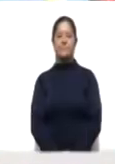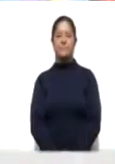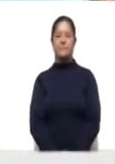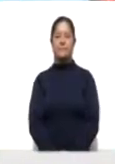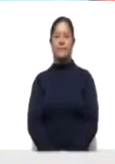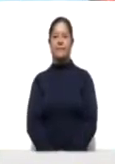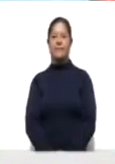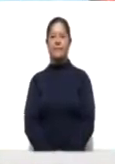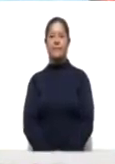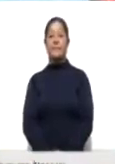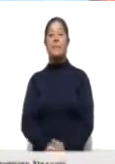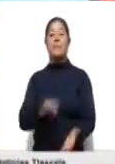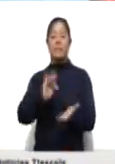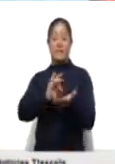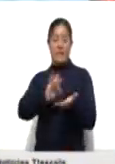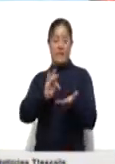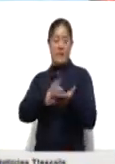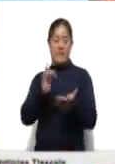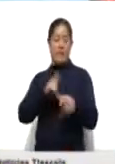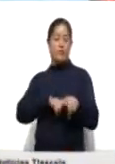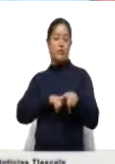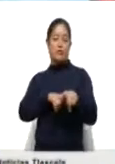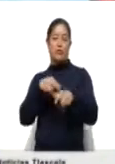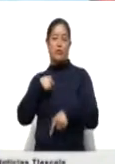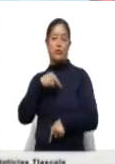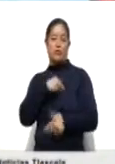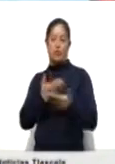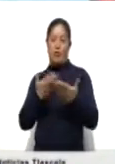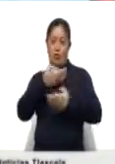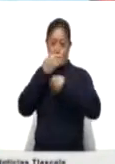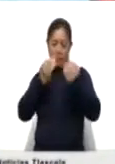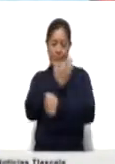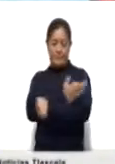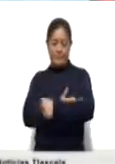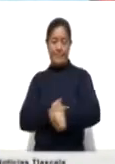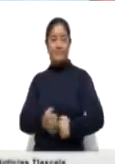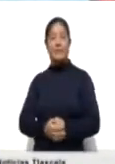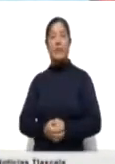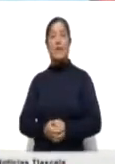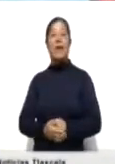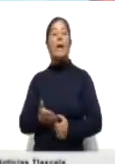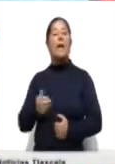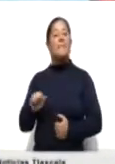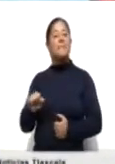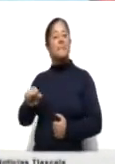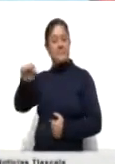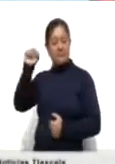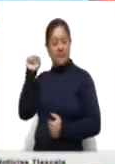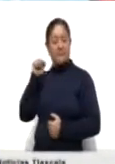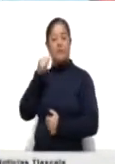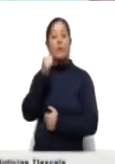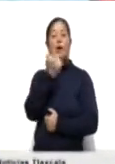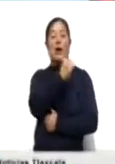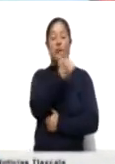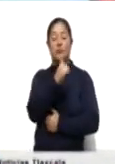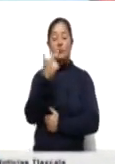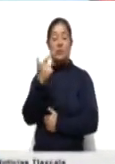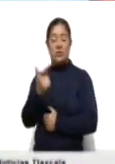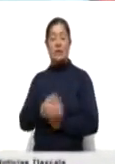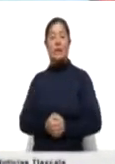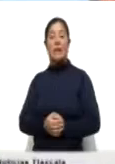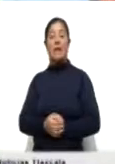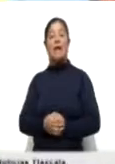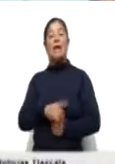Muchísimas gracias por continuar con nosotros en la segunda emisión de Ahora Noticias. Le informo que el pasado sábado 7 de agosto, nuestra emisora